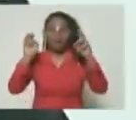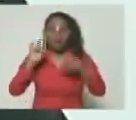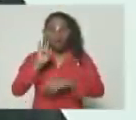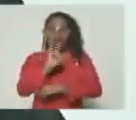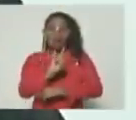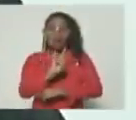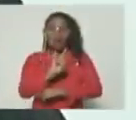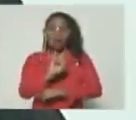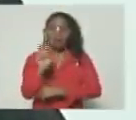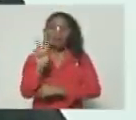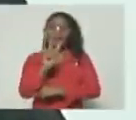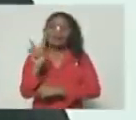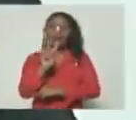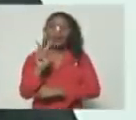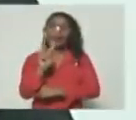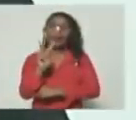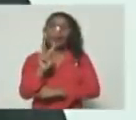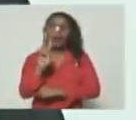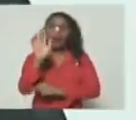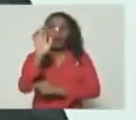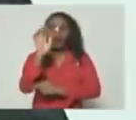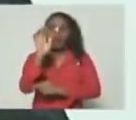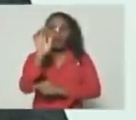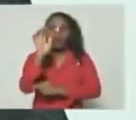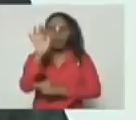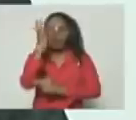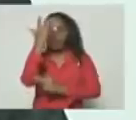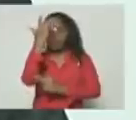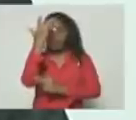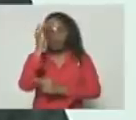22 de febrero